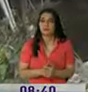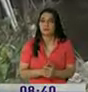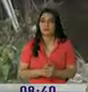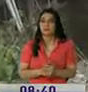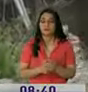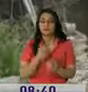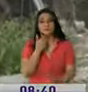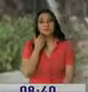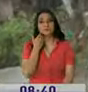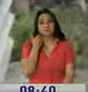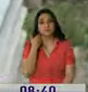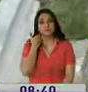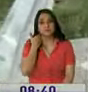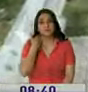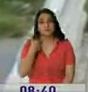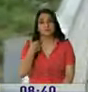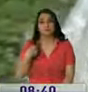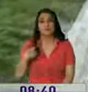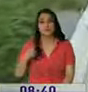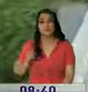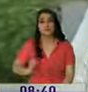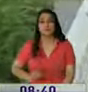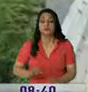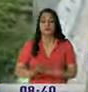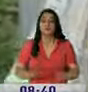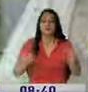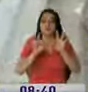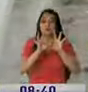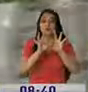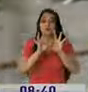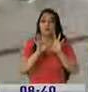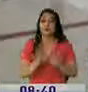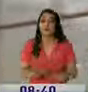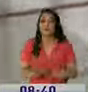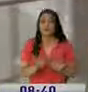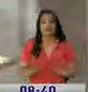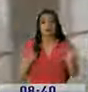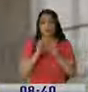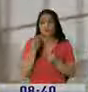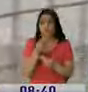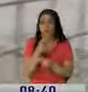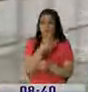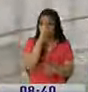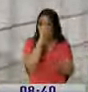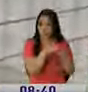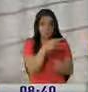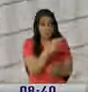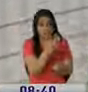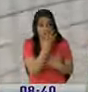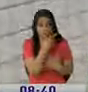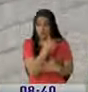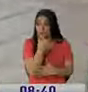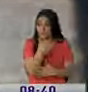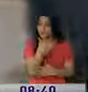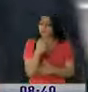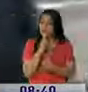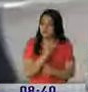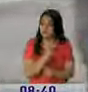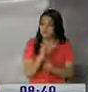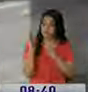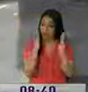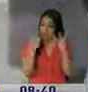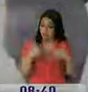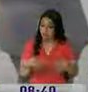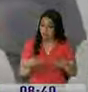gracias. Importante información también para los vecinos. Vecinos, ¿ustedes están de acuerdo con esta emergencia, con esta respuesta que han dado